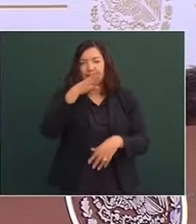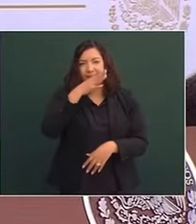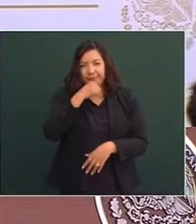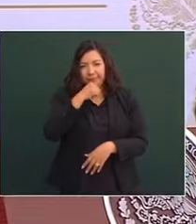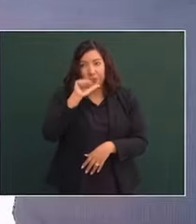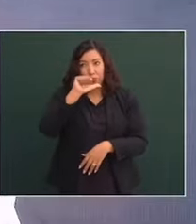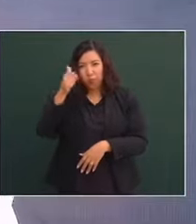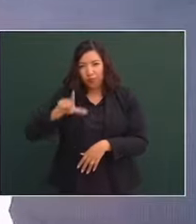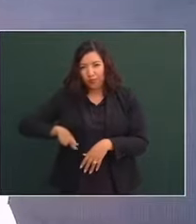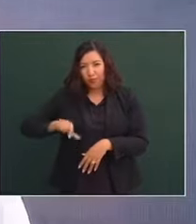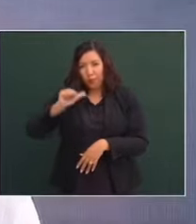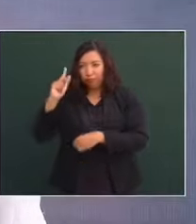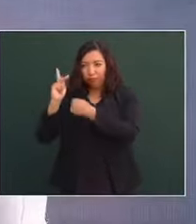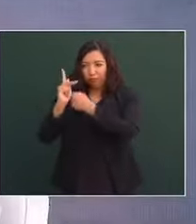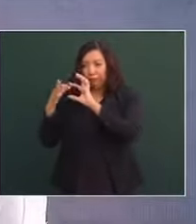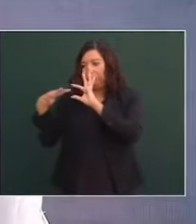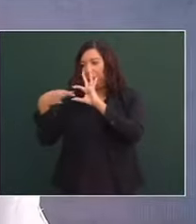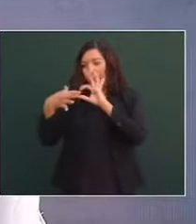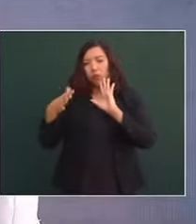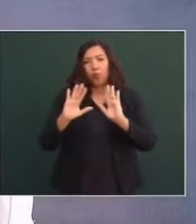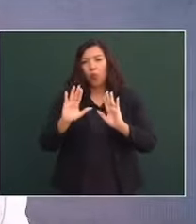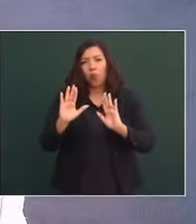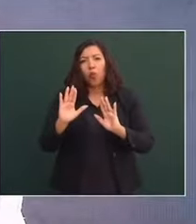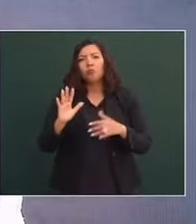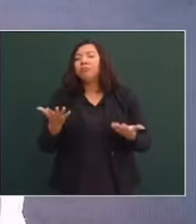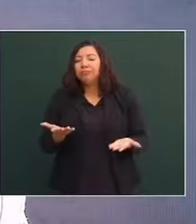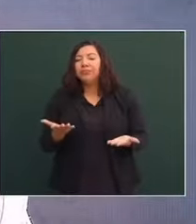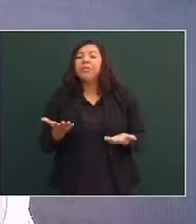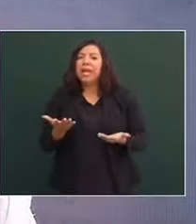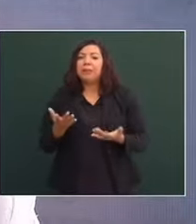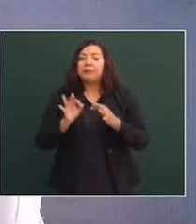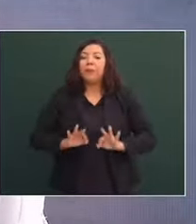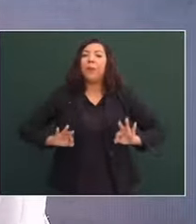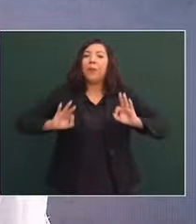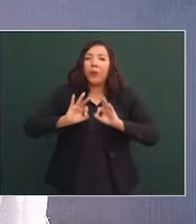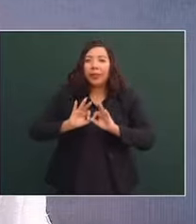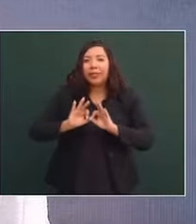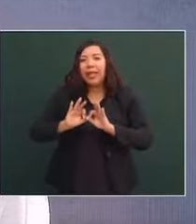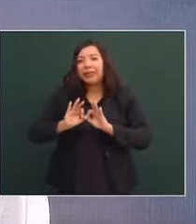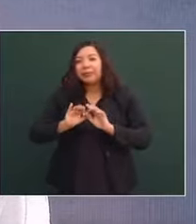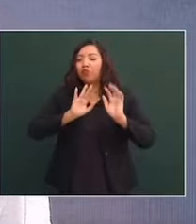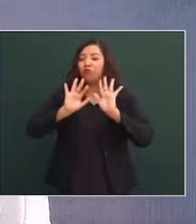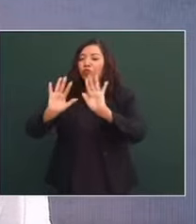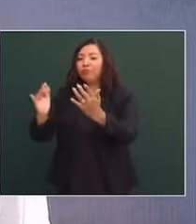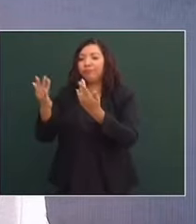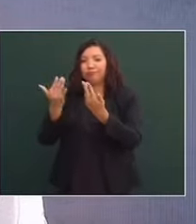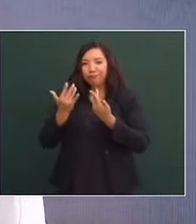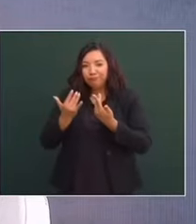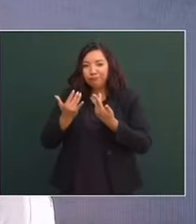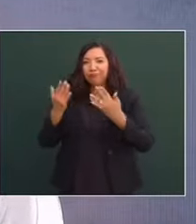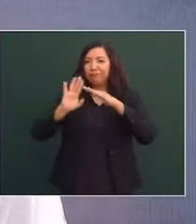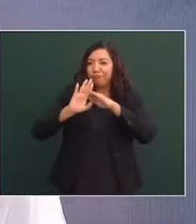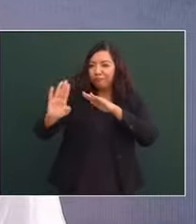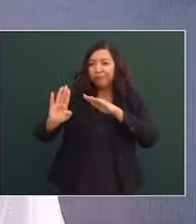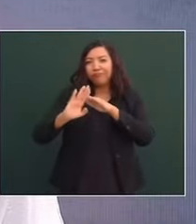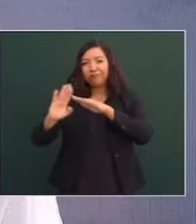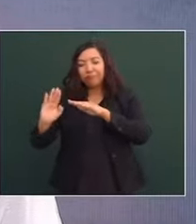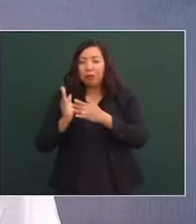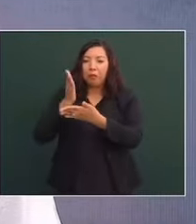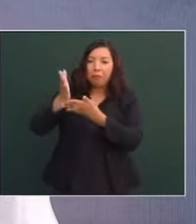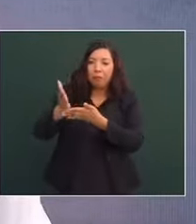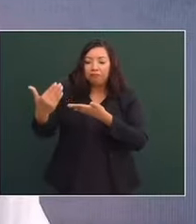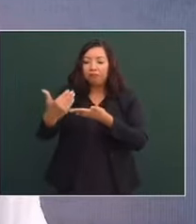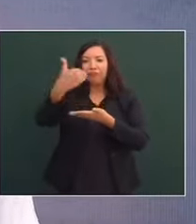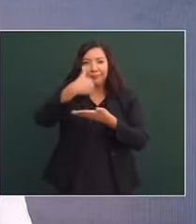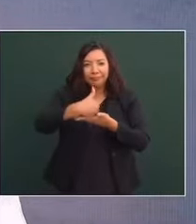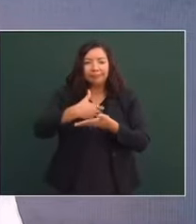gobiernos porque es muy bueno el intercambio económico van trabajadores mexicanos a Canadá desde hace tiempo